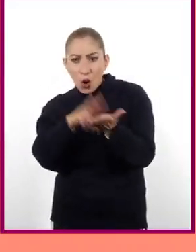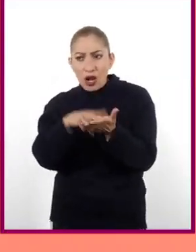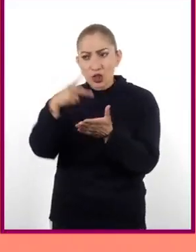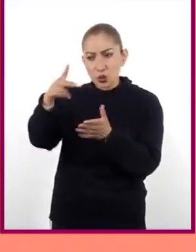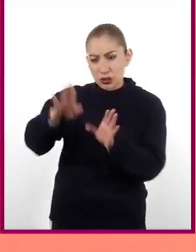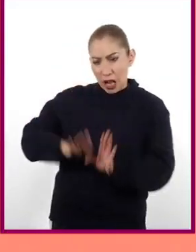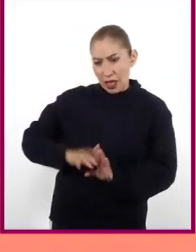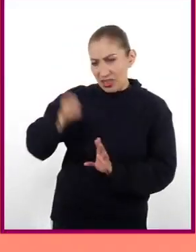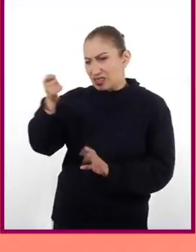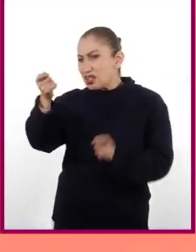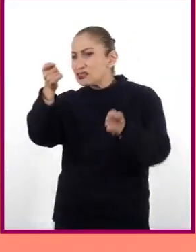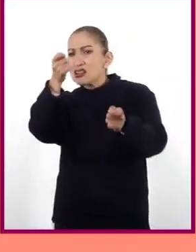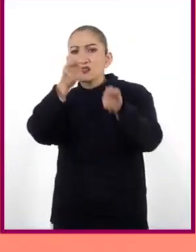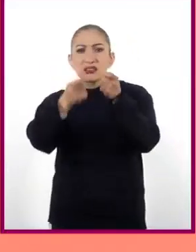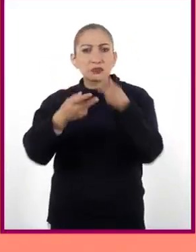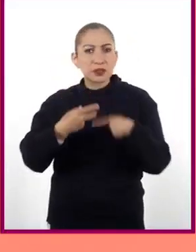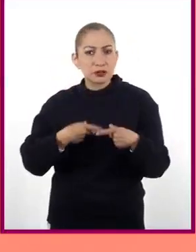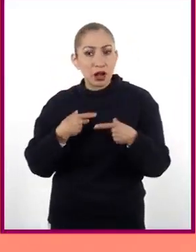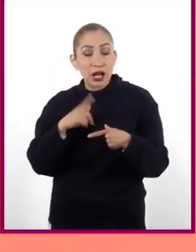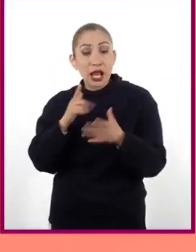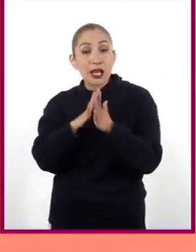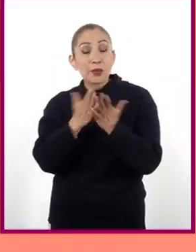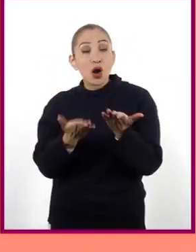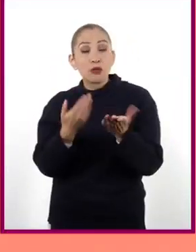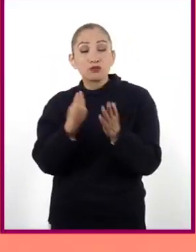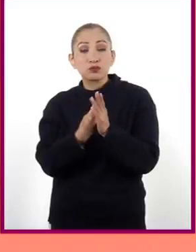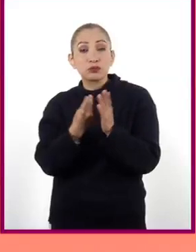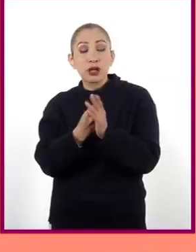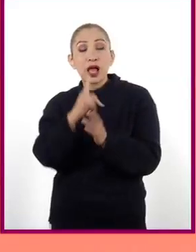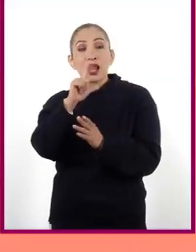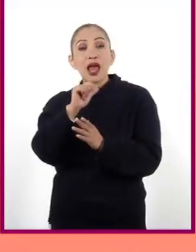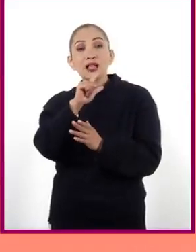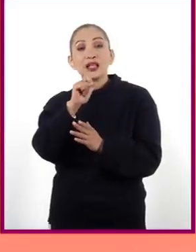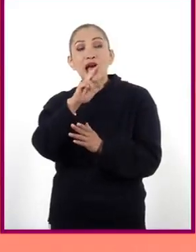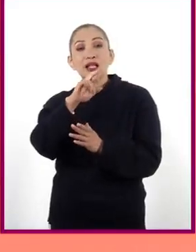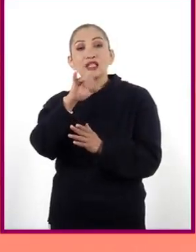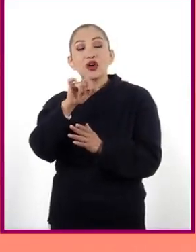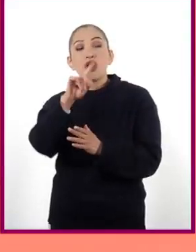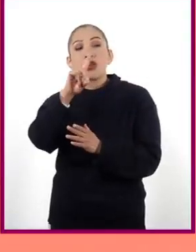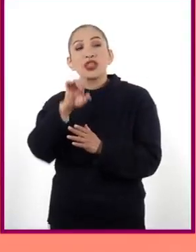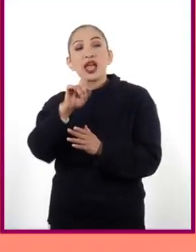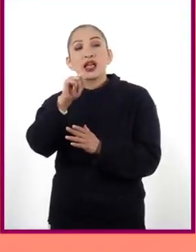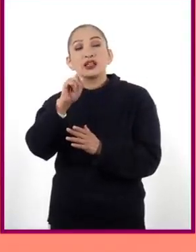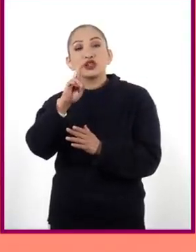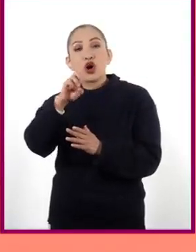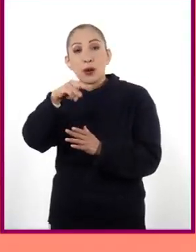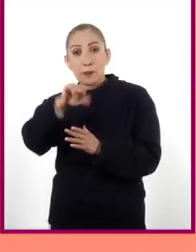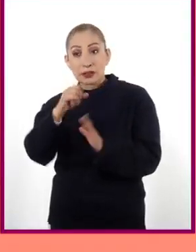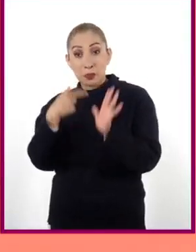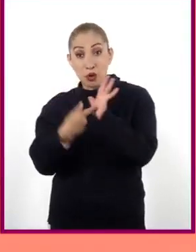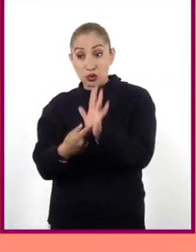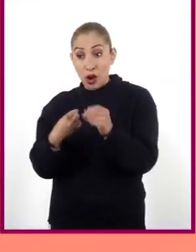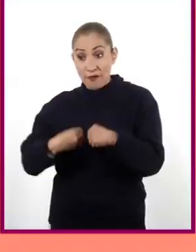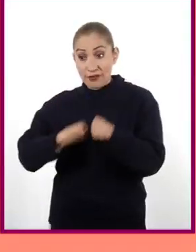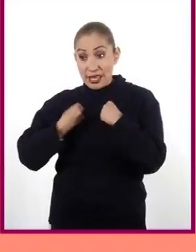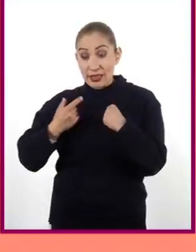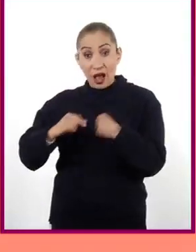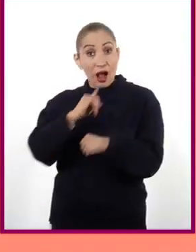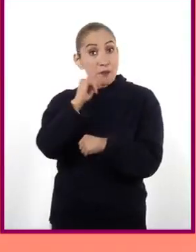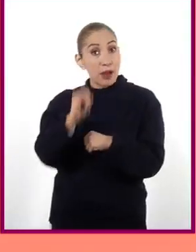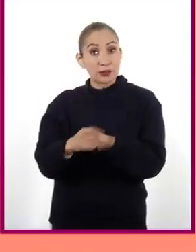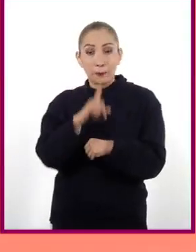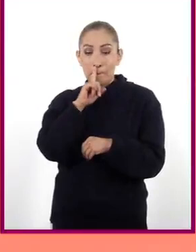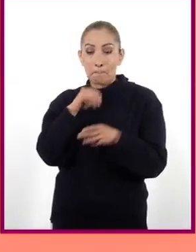las características de esta, fue el libro anónimo Lazarillo de Tormes, pues reflejó una realidad de la que